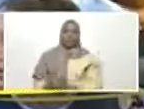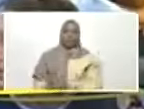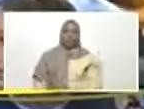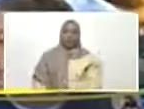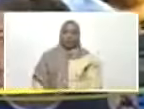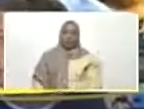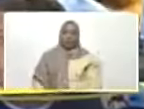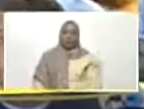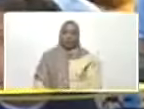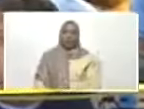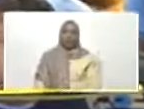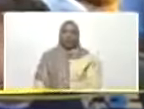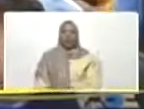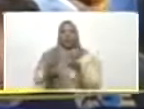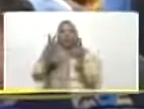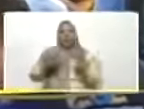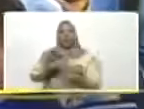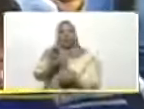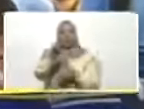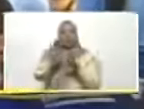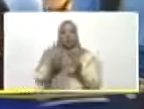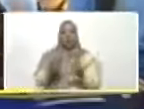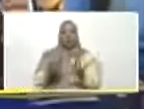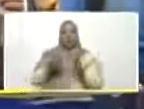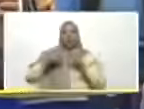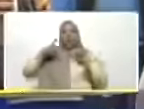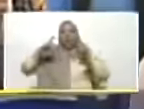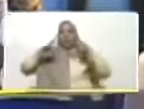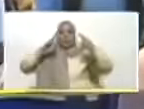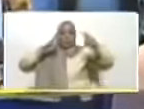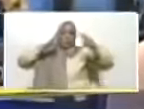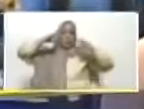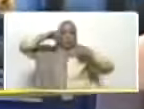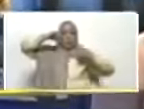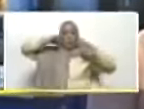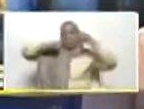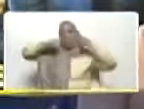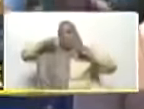ch número 19 hip hop y